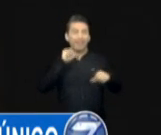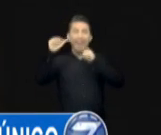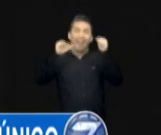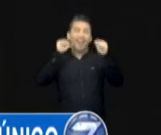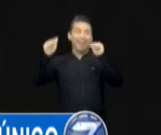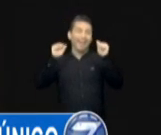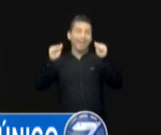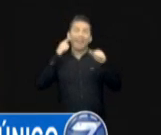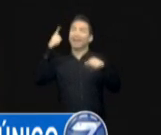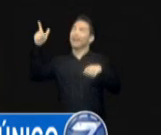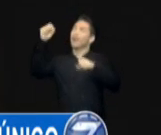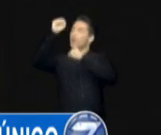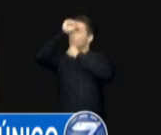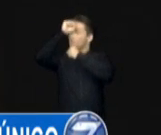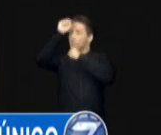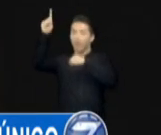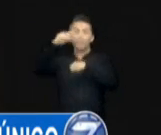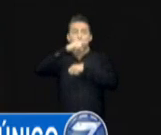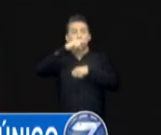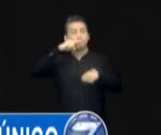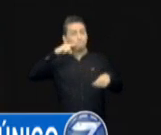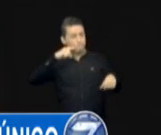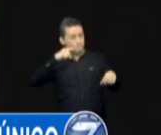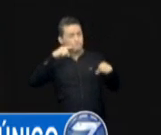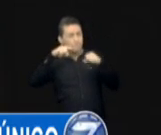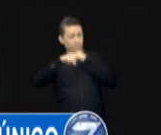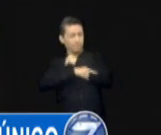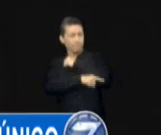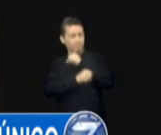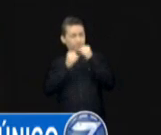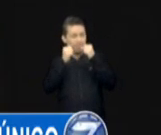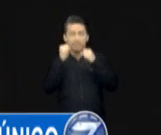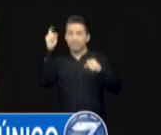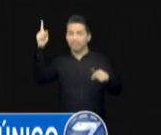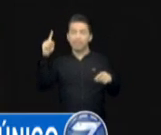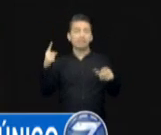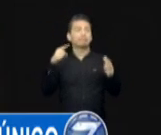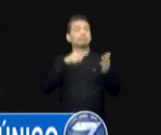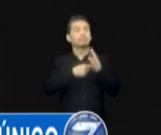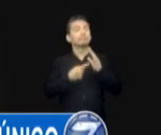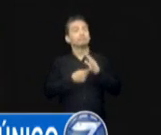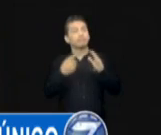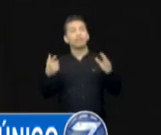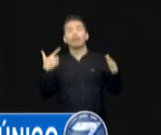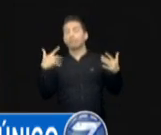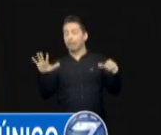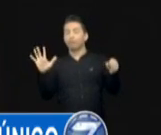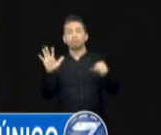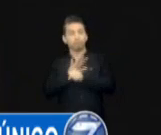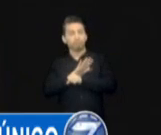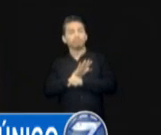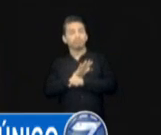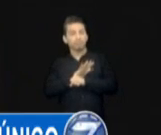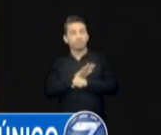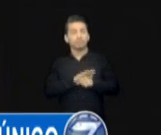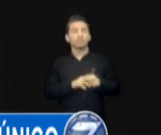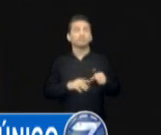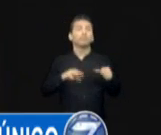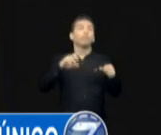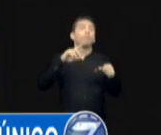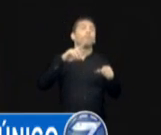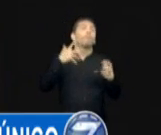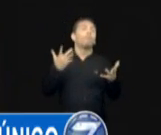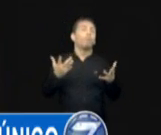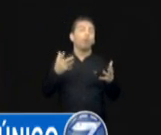roja porque solamente está rojo profundo y eso quiere decir que estamos en la totalidad la totalidad es cuando la luna está